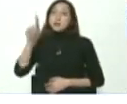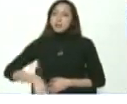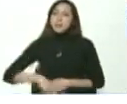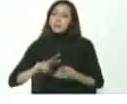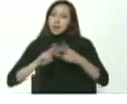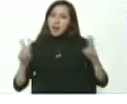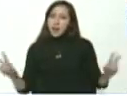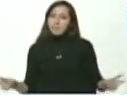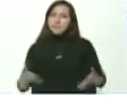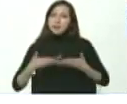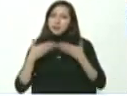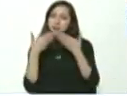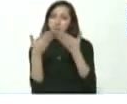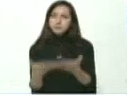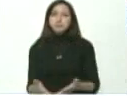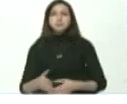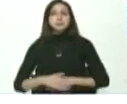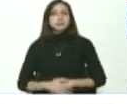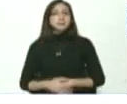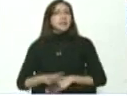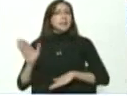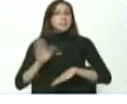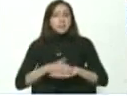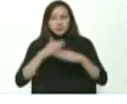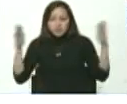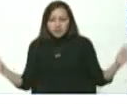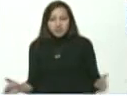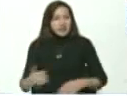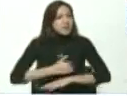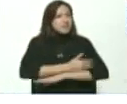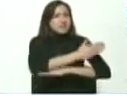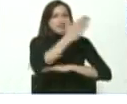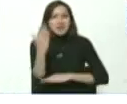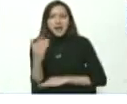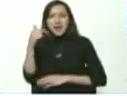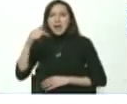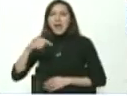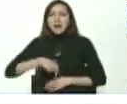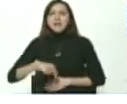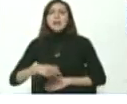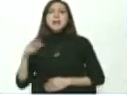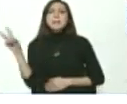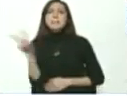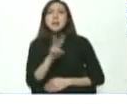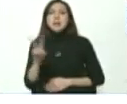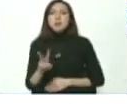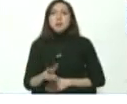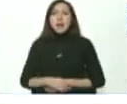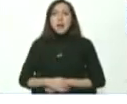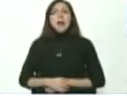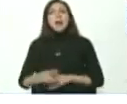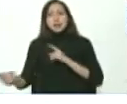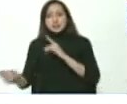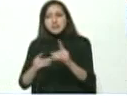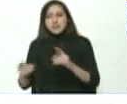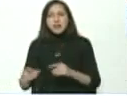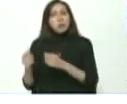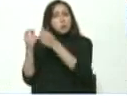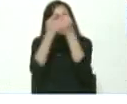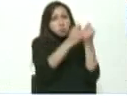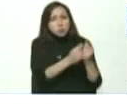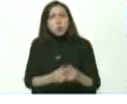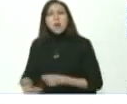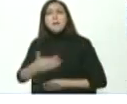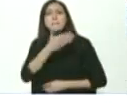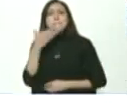paz, en el diálogo para que se levanten las sanciones contra Venezuela, en el diálogo para la recuperación económica,